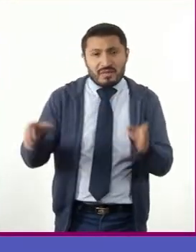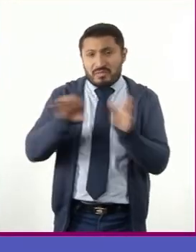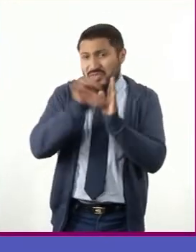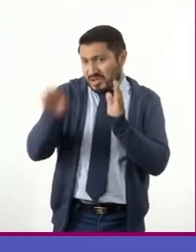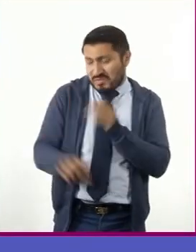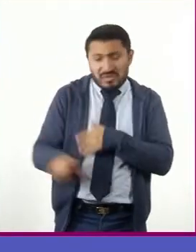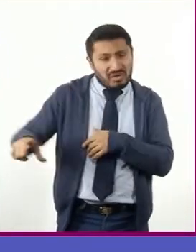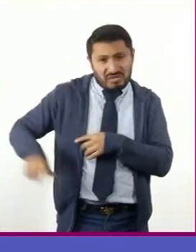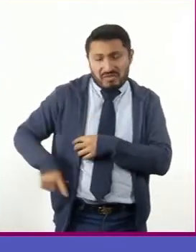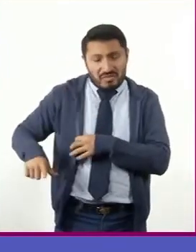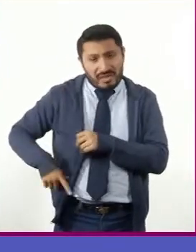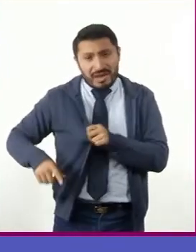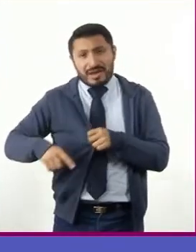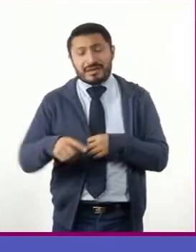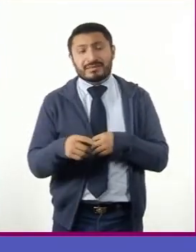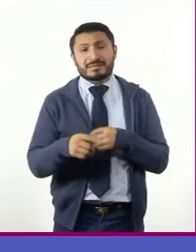gobernador